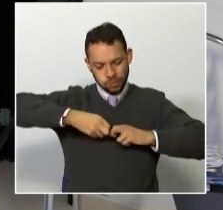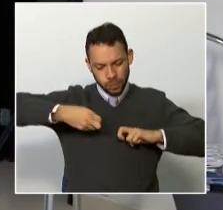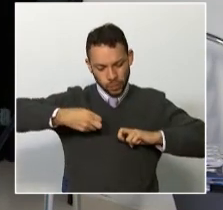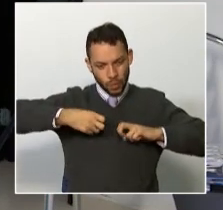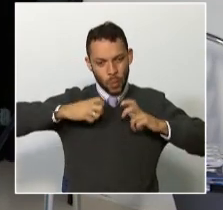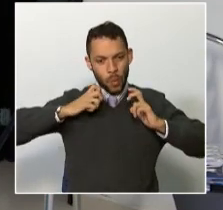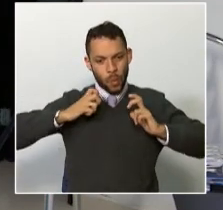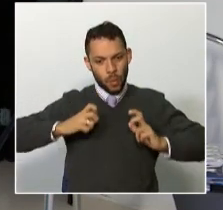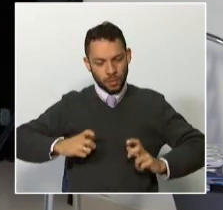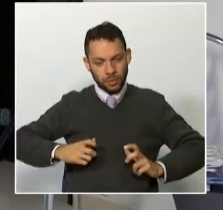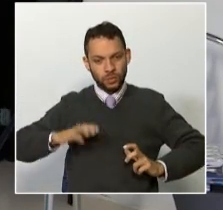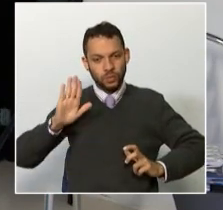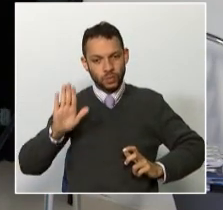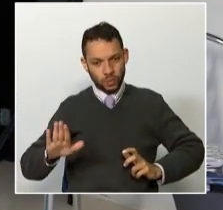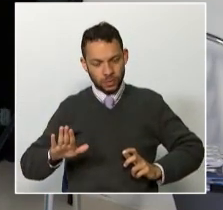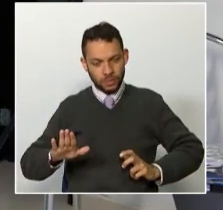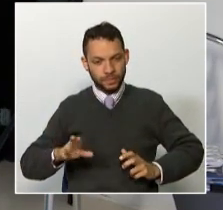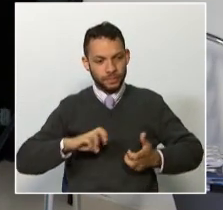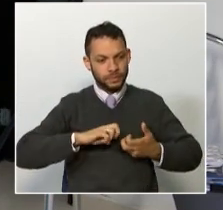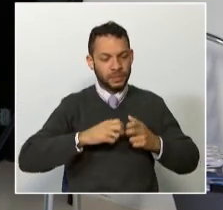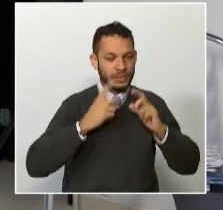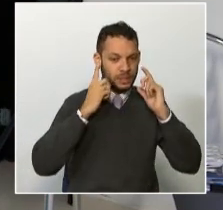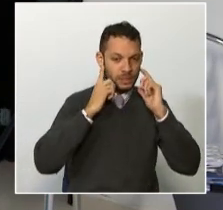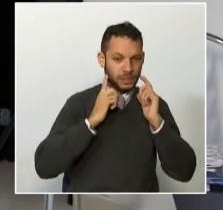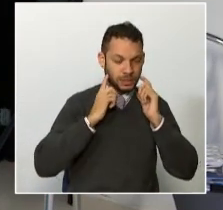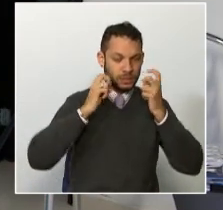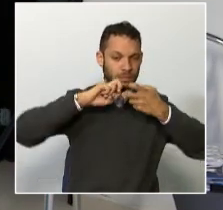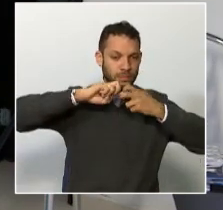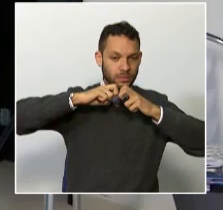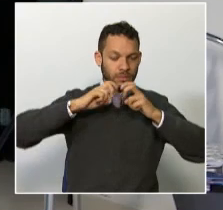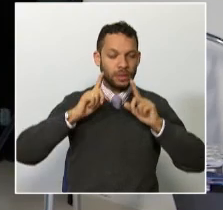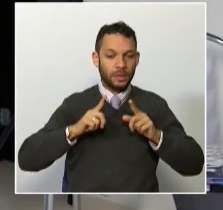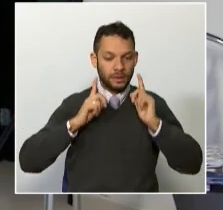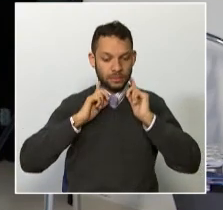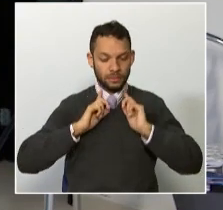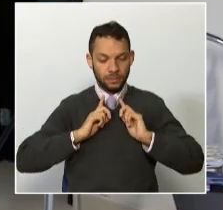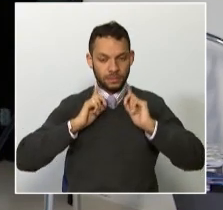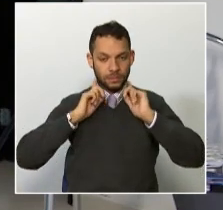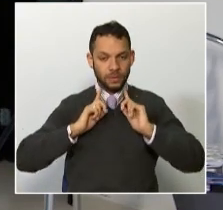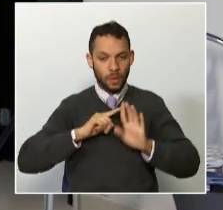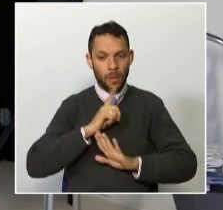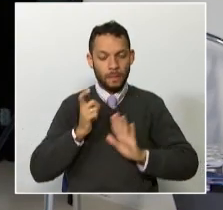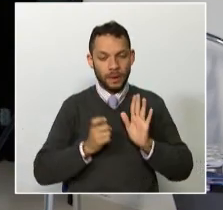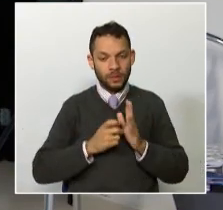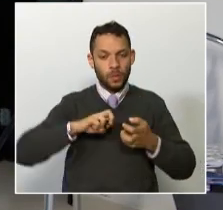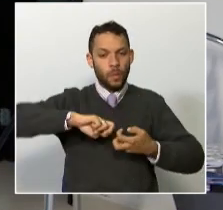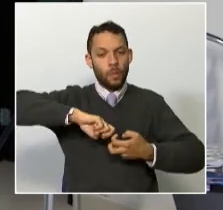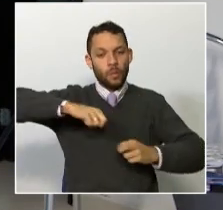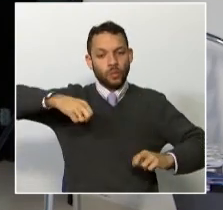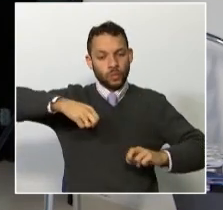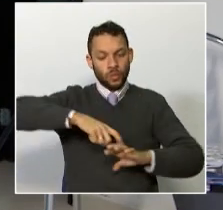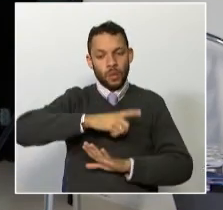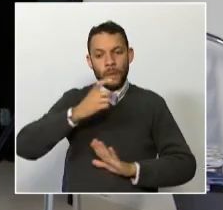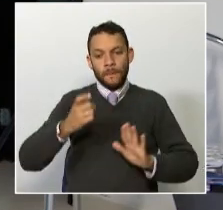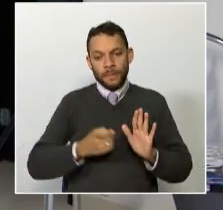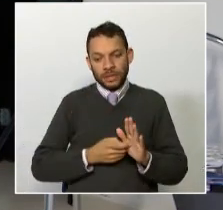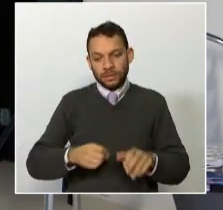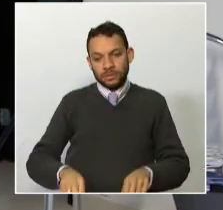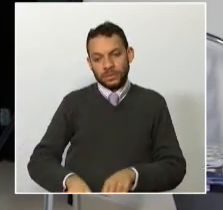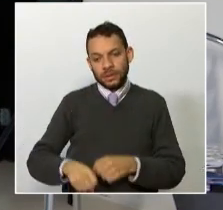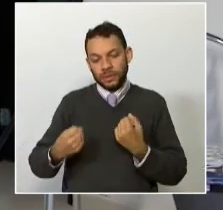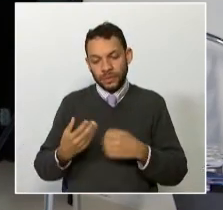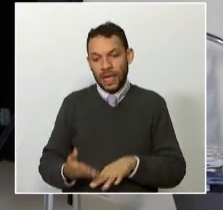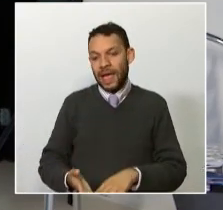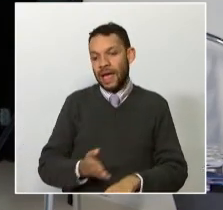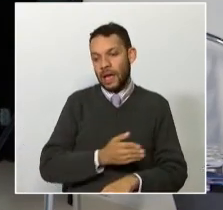la parte de la articulación temporomandibular como su musculatura global. Es algo que en otro tiempo